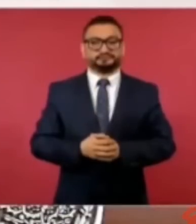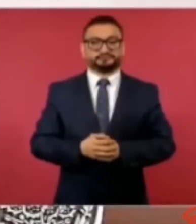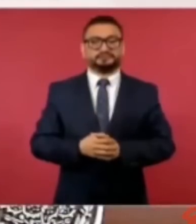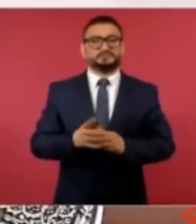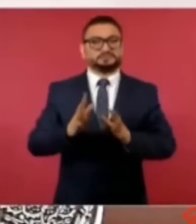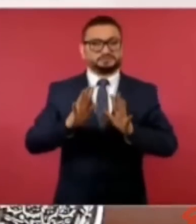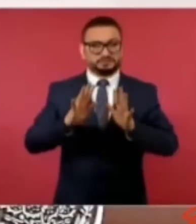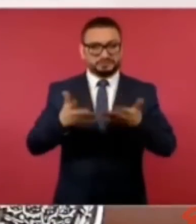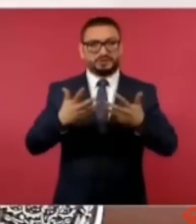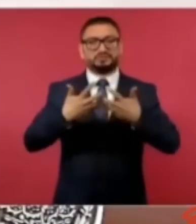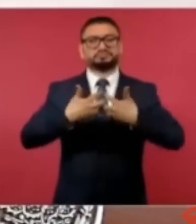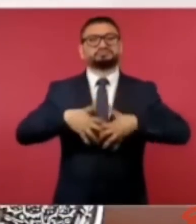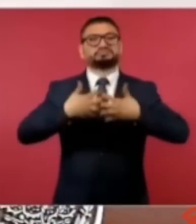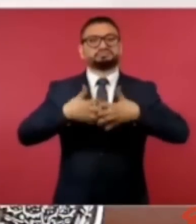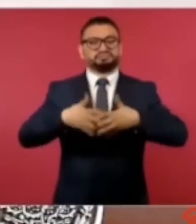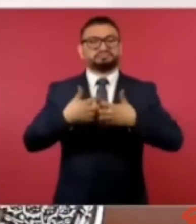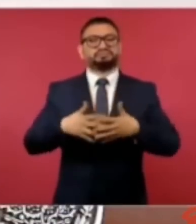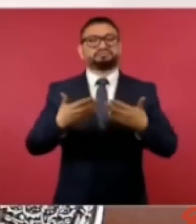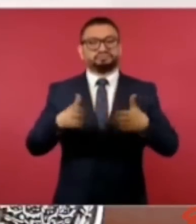Ya